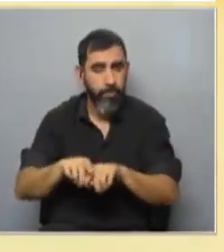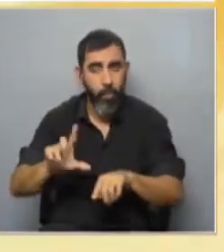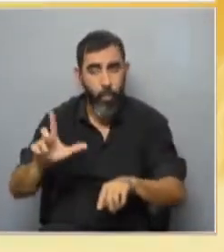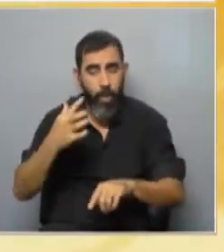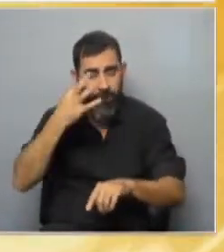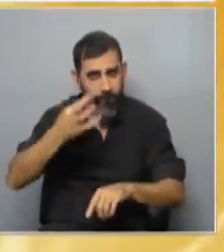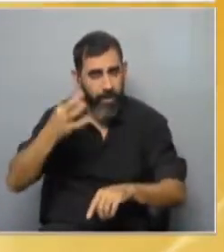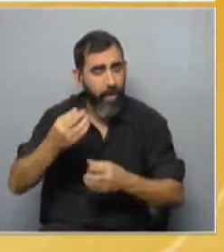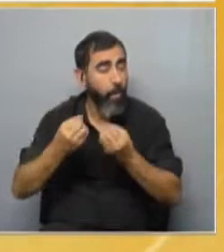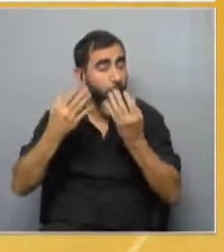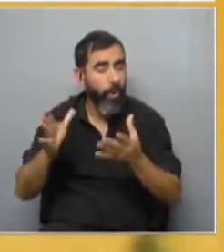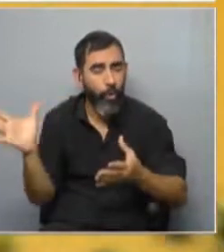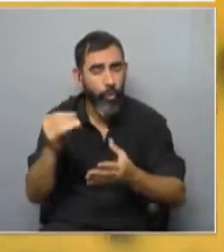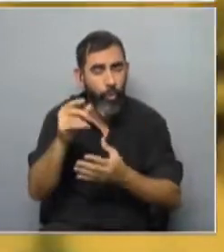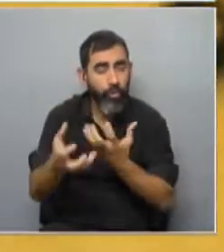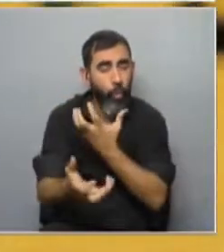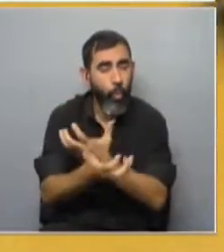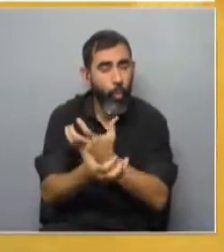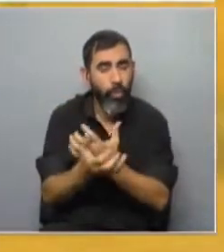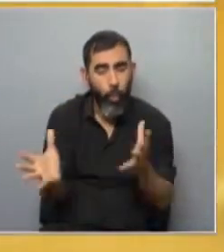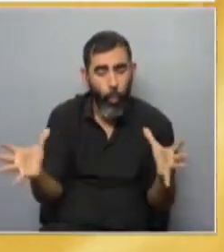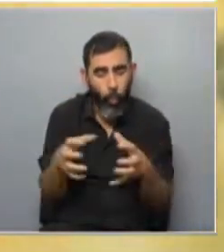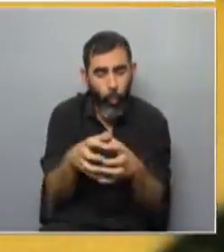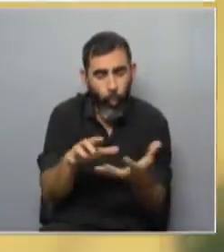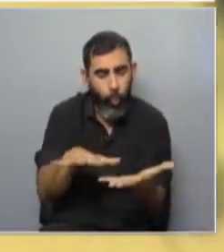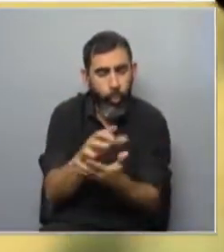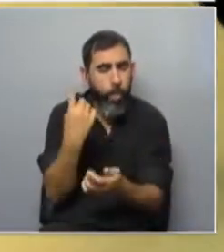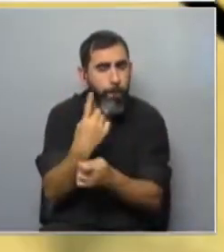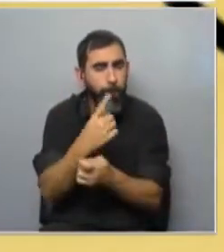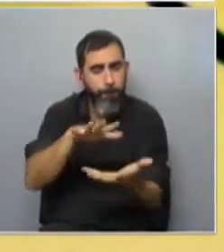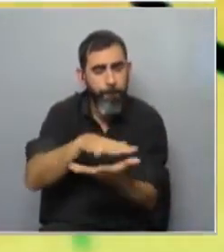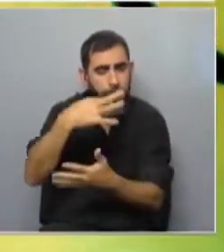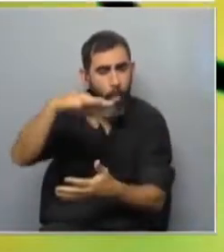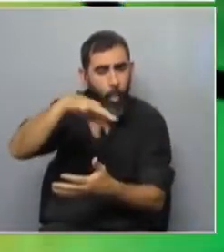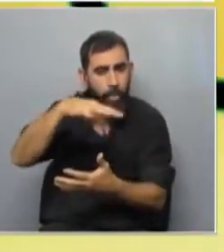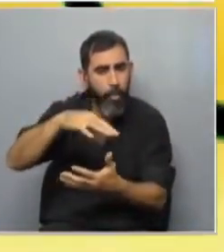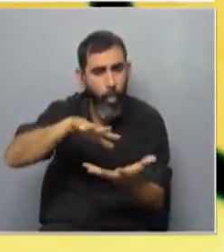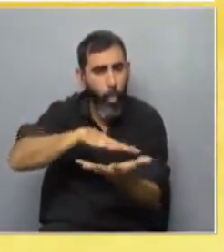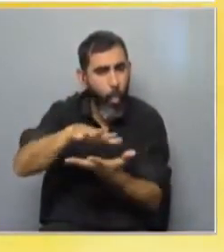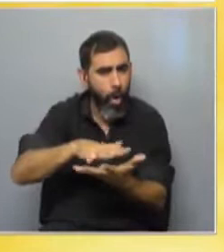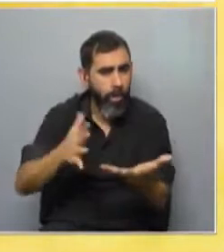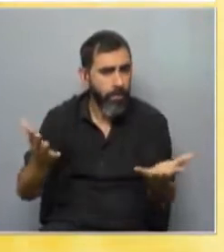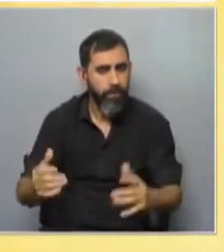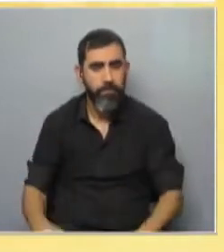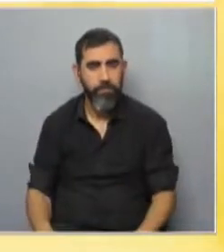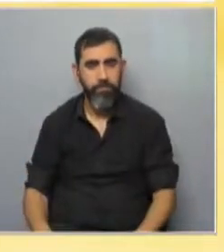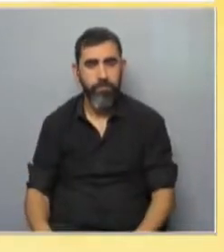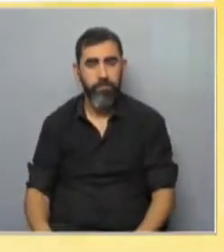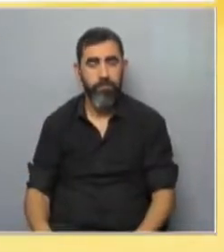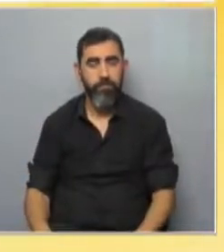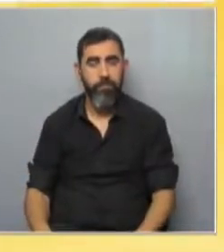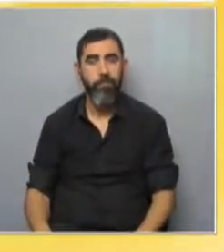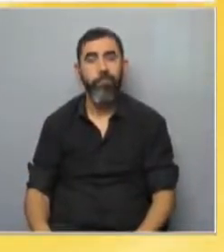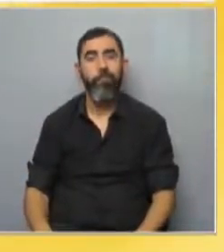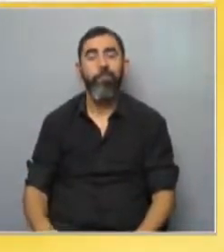una teoría de por qué todos estos restos están juntos en un lugar, porque supera digamos, una casualidad, ¿o